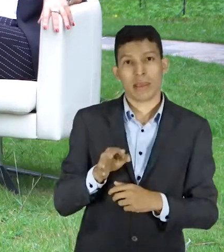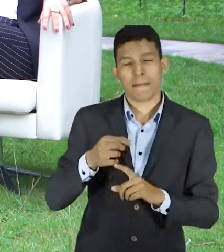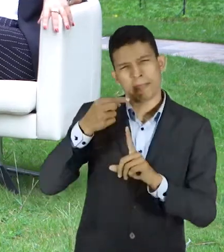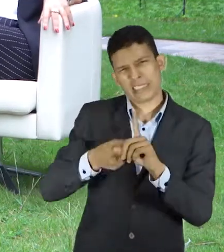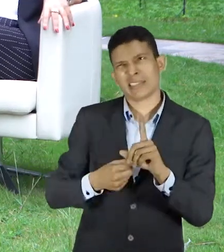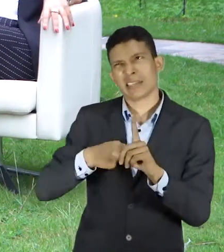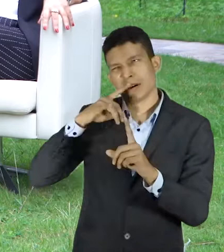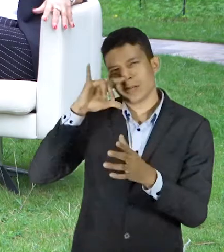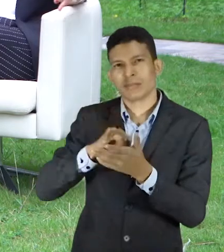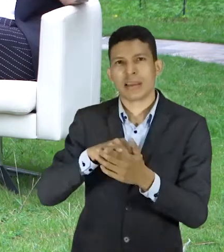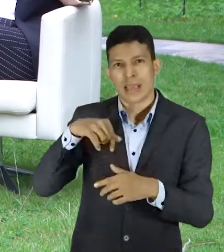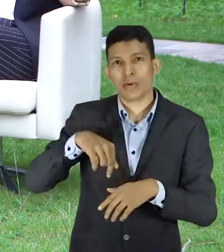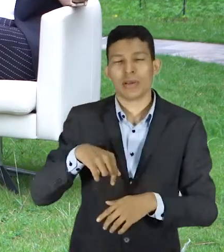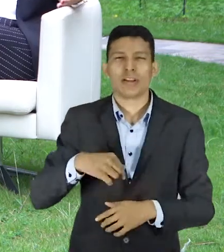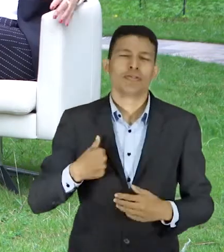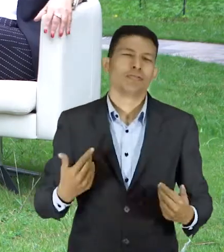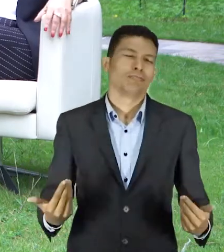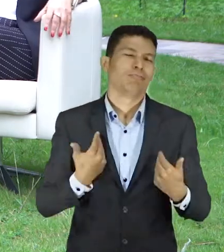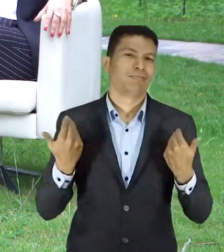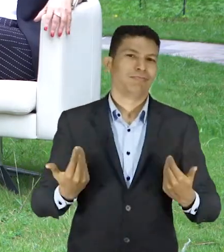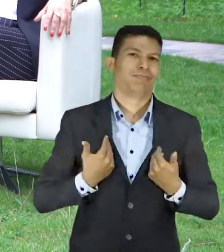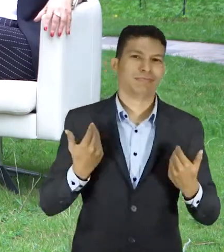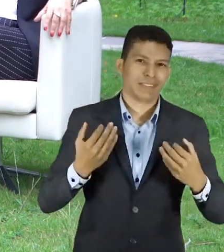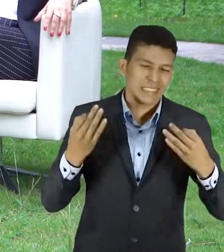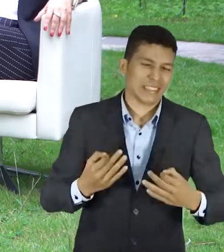mes. Estoy muy contenta,